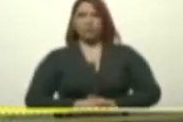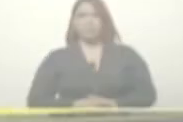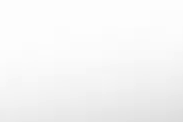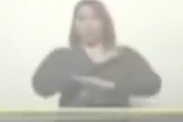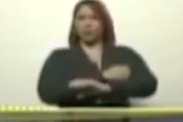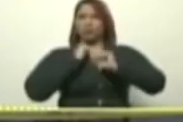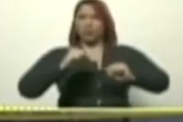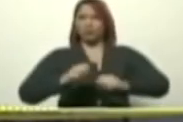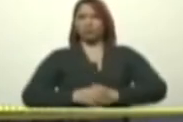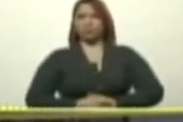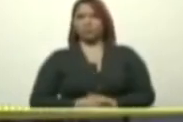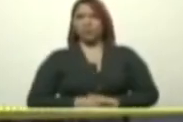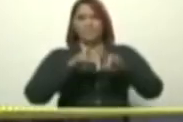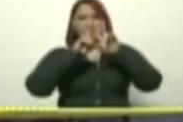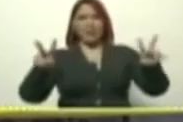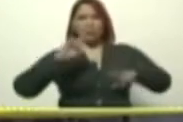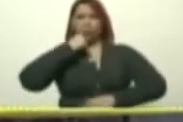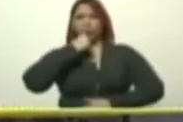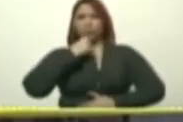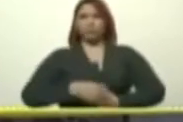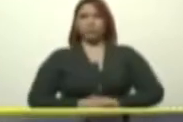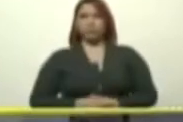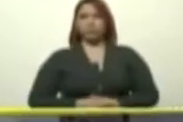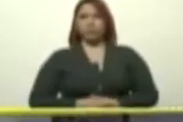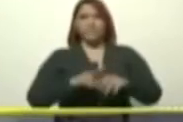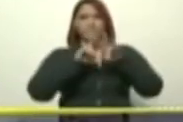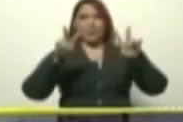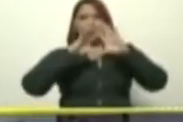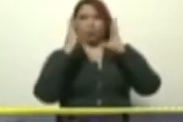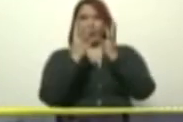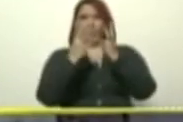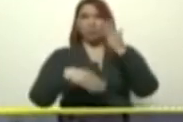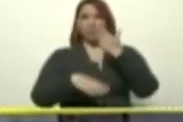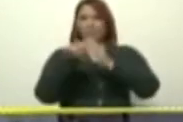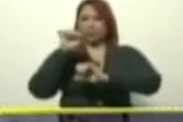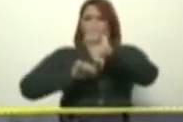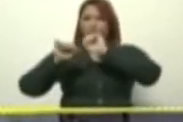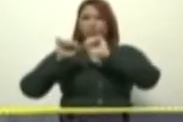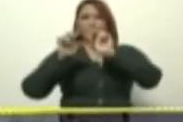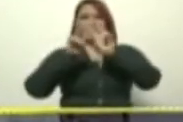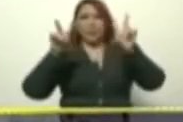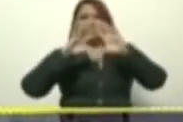de su pueblo. La paz de Rusia es la paz del mundo y vamos a defender la paz del mundo.